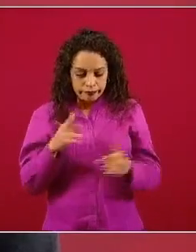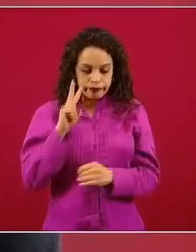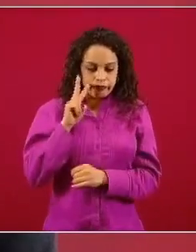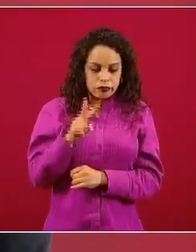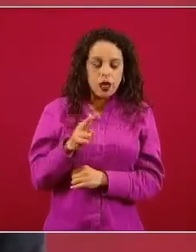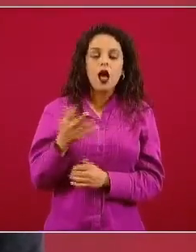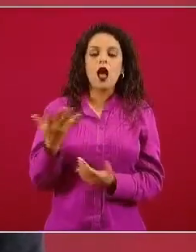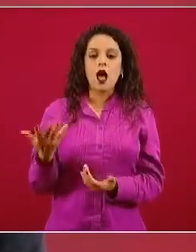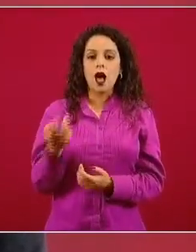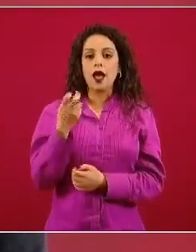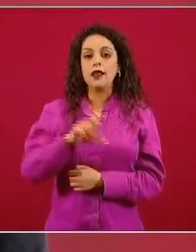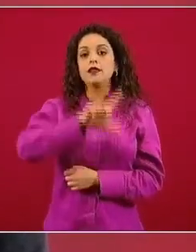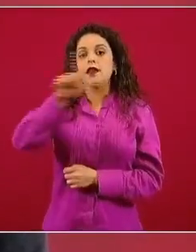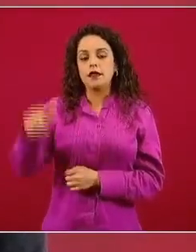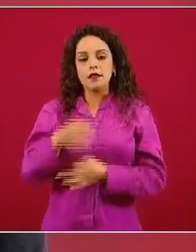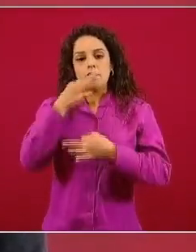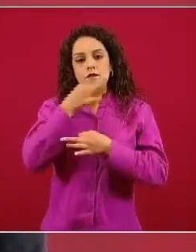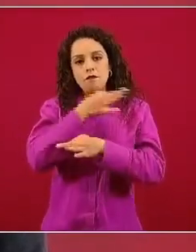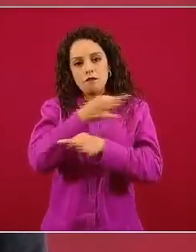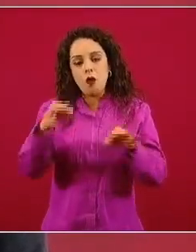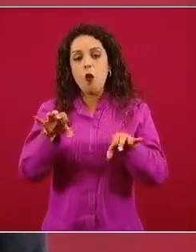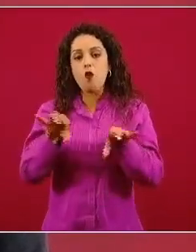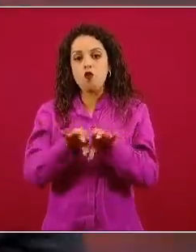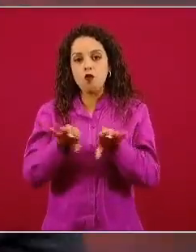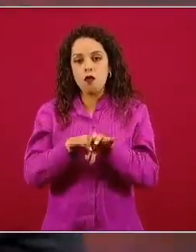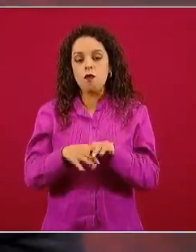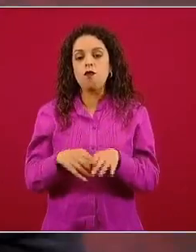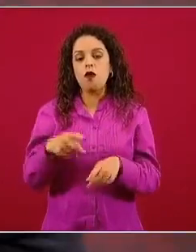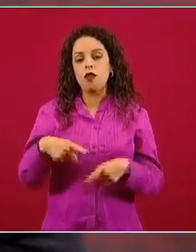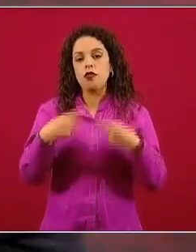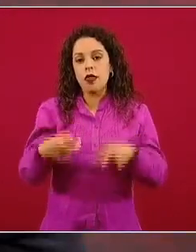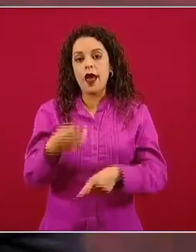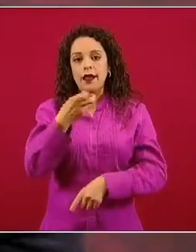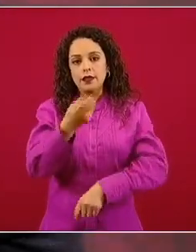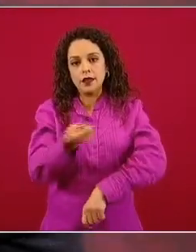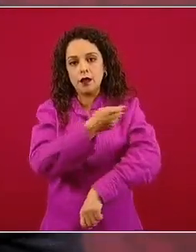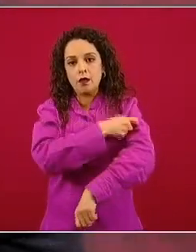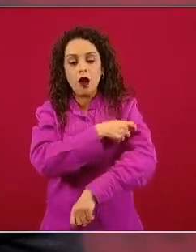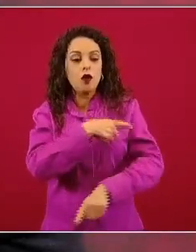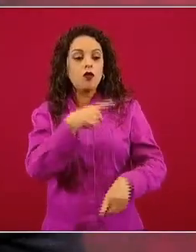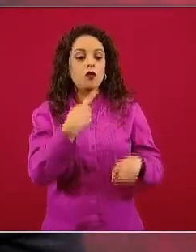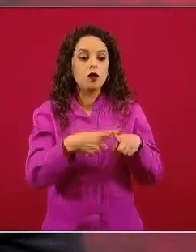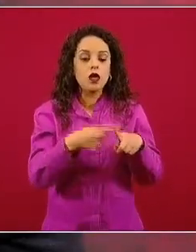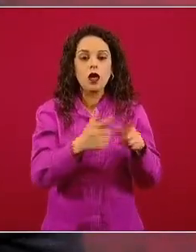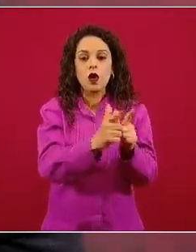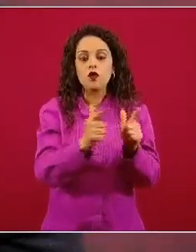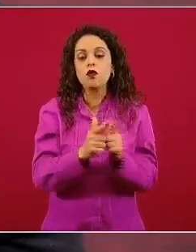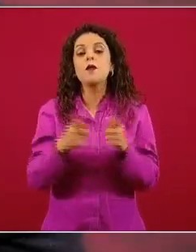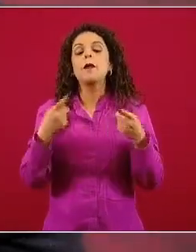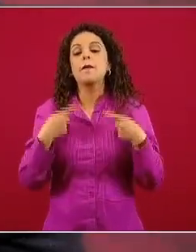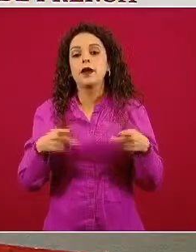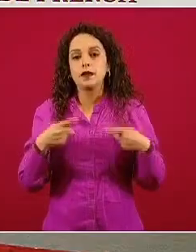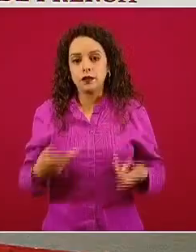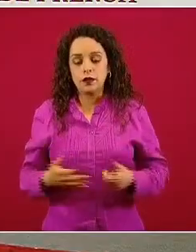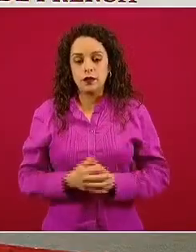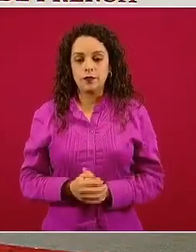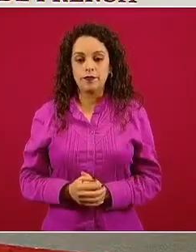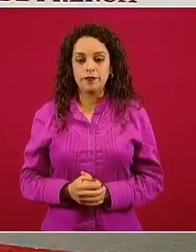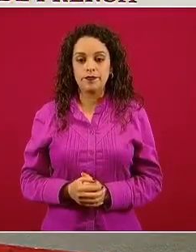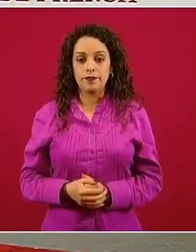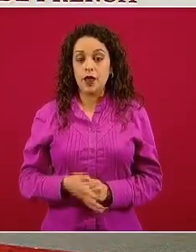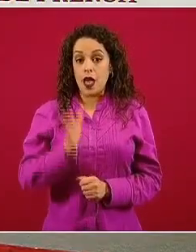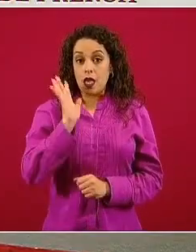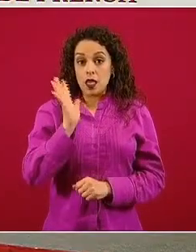ser esta logística de distribución para la vacuna. Por lo tanto, no hay una expectativa de que en el corto